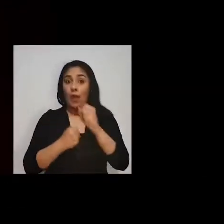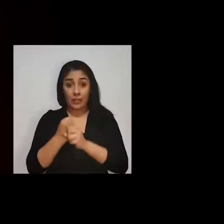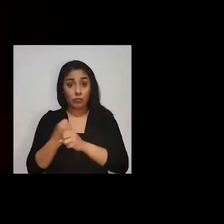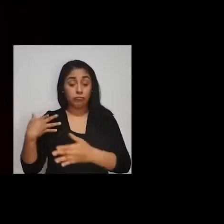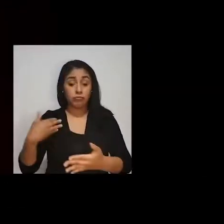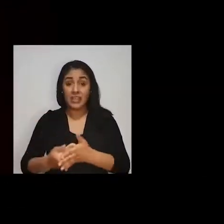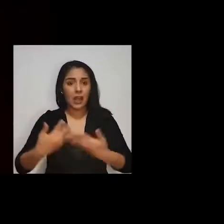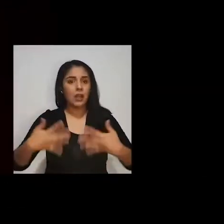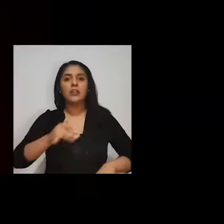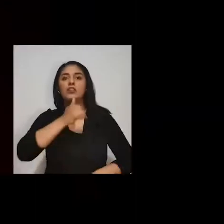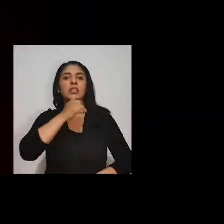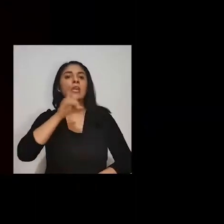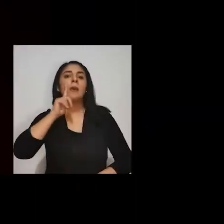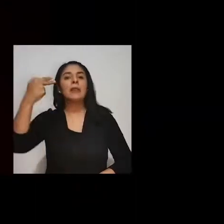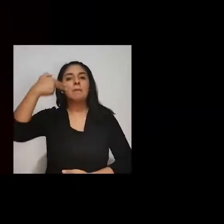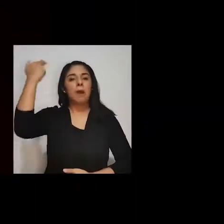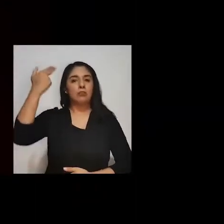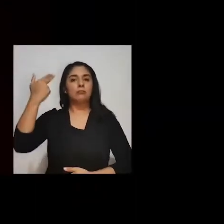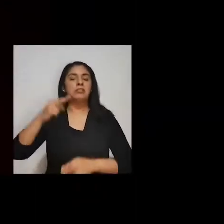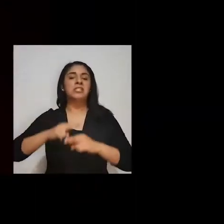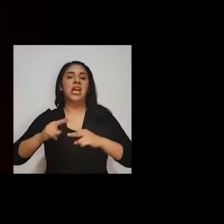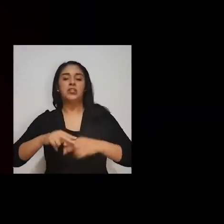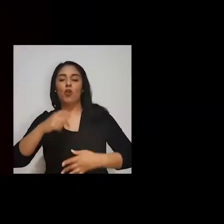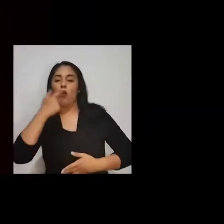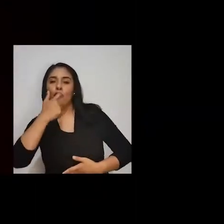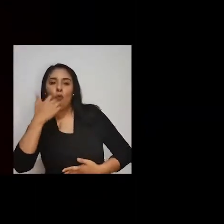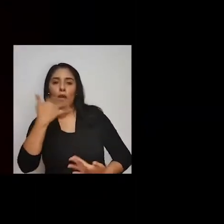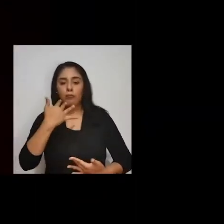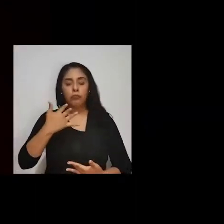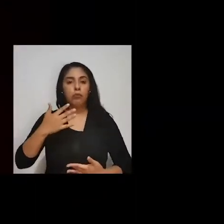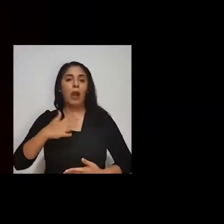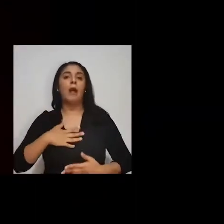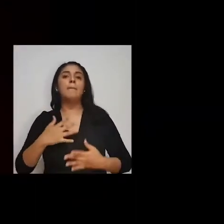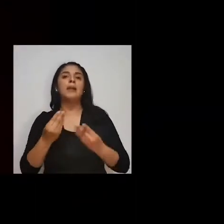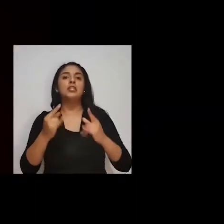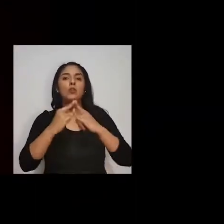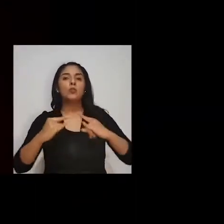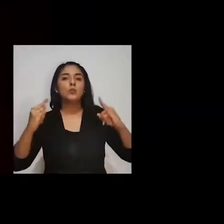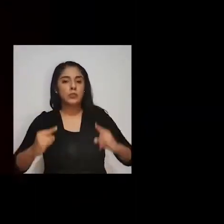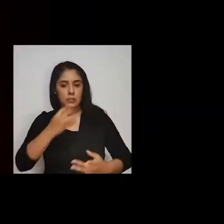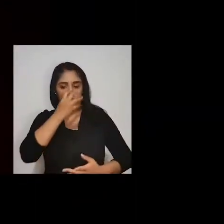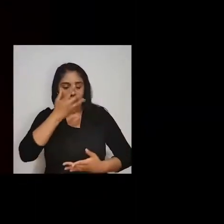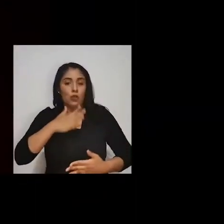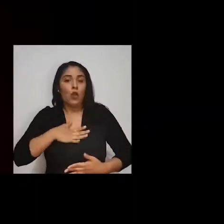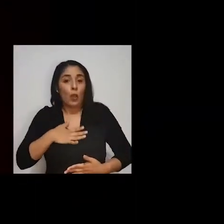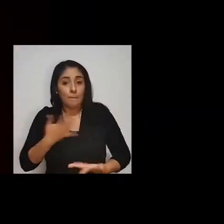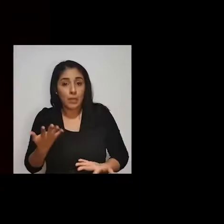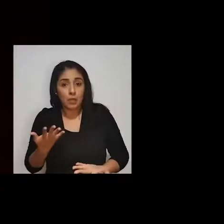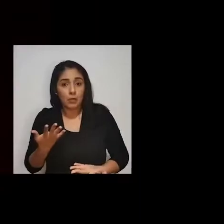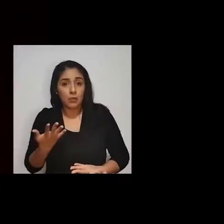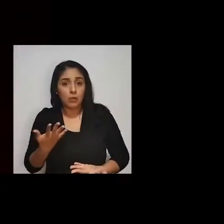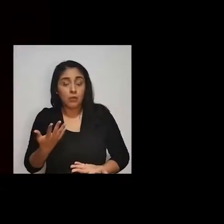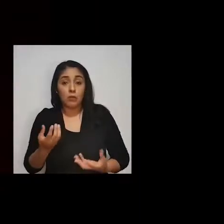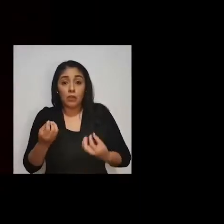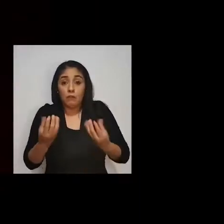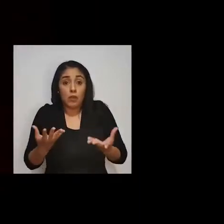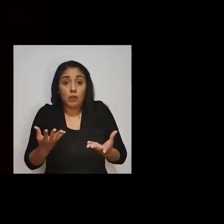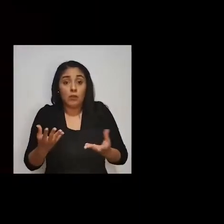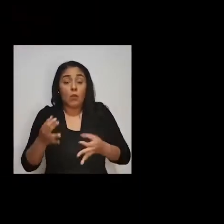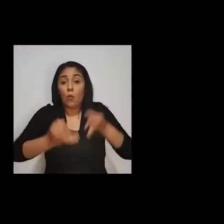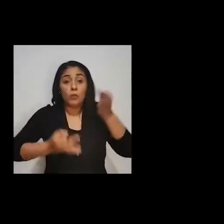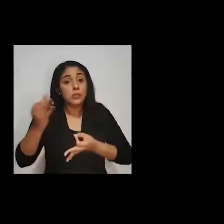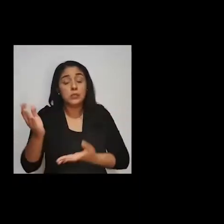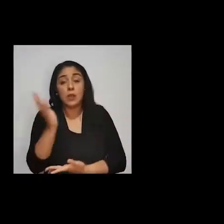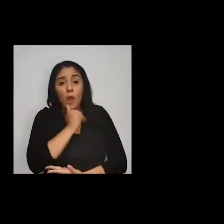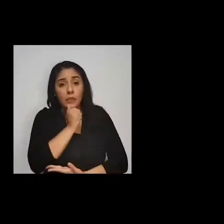disparó. Se han hecho circo con el tema de mi caso. Y bueno, no existe la